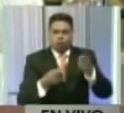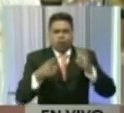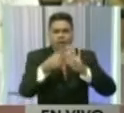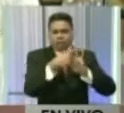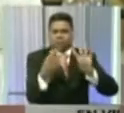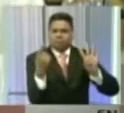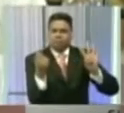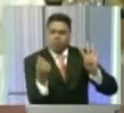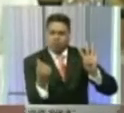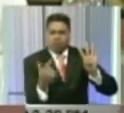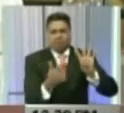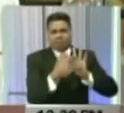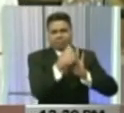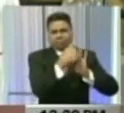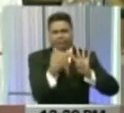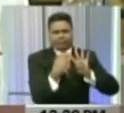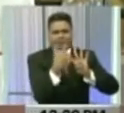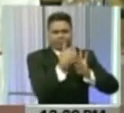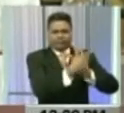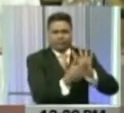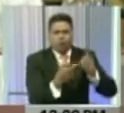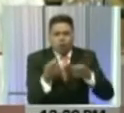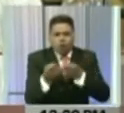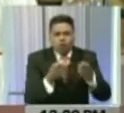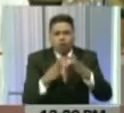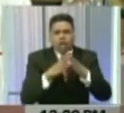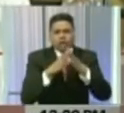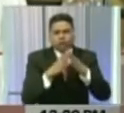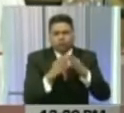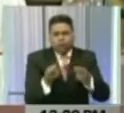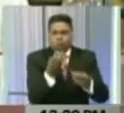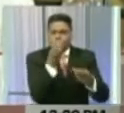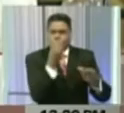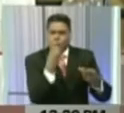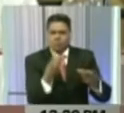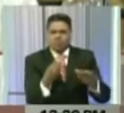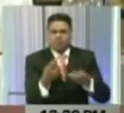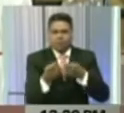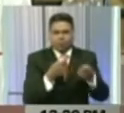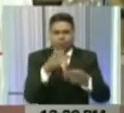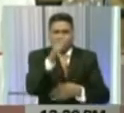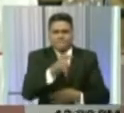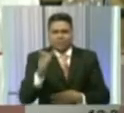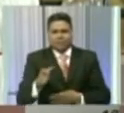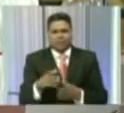controlas a los pueblos. Y si controlas a la comida, controlas a la gente.